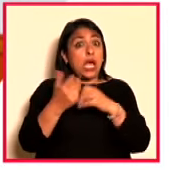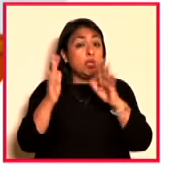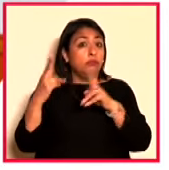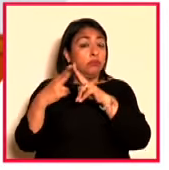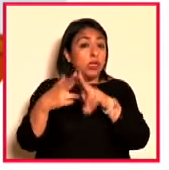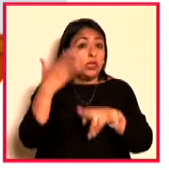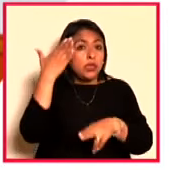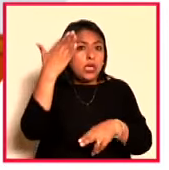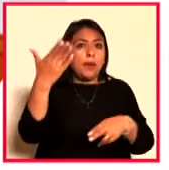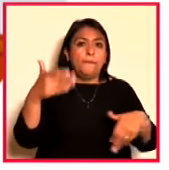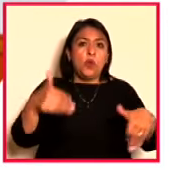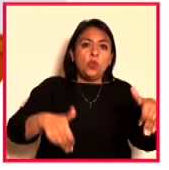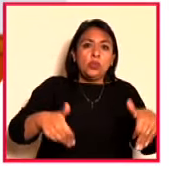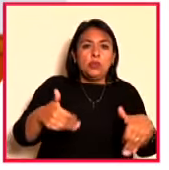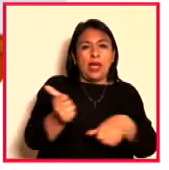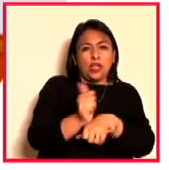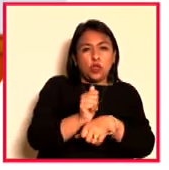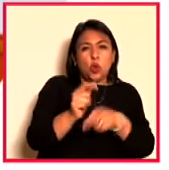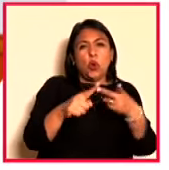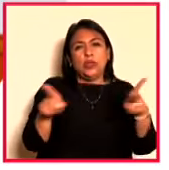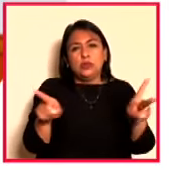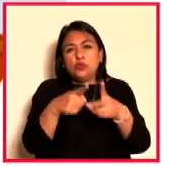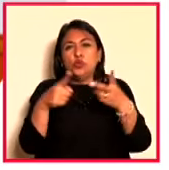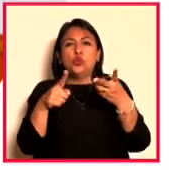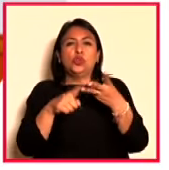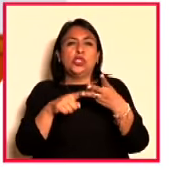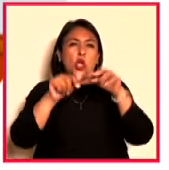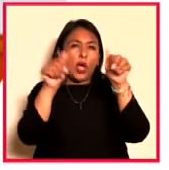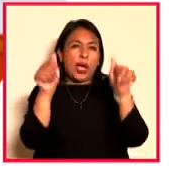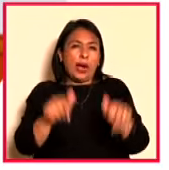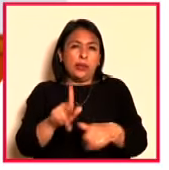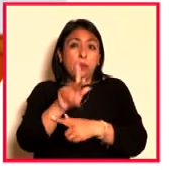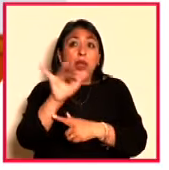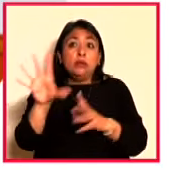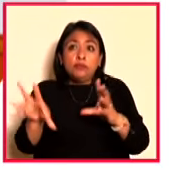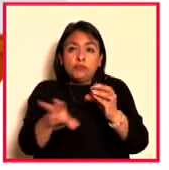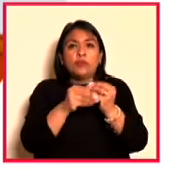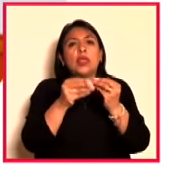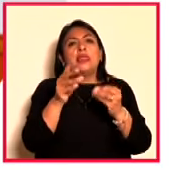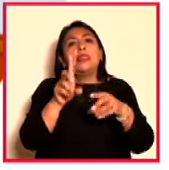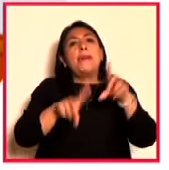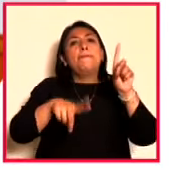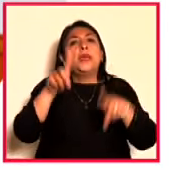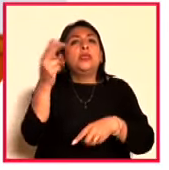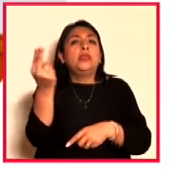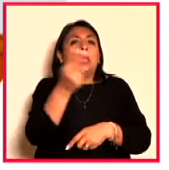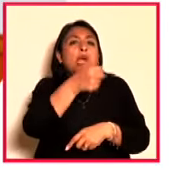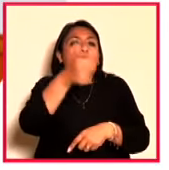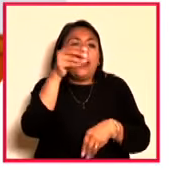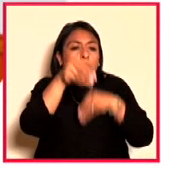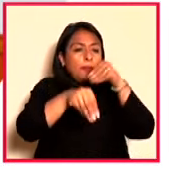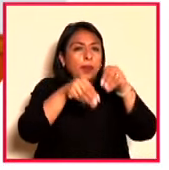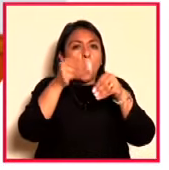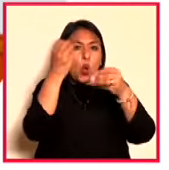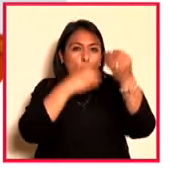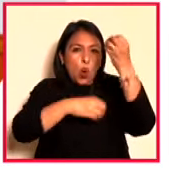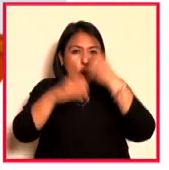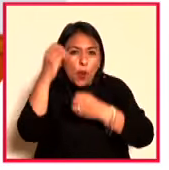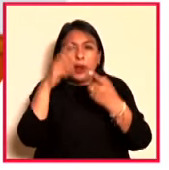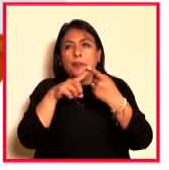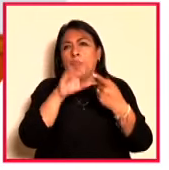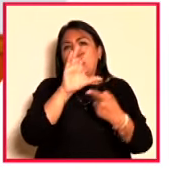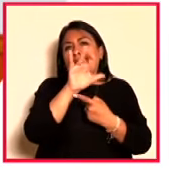Actores, músicos y artistas plásticos suman su talento a la agrupación según las necesidades de cada montaje, ya sean obras